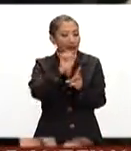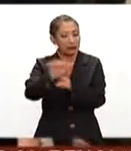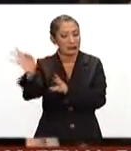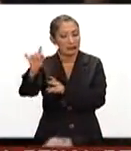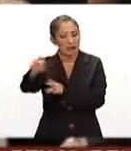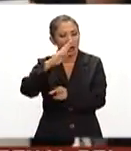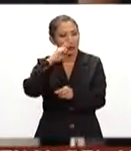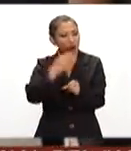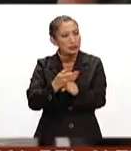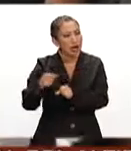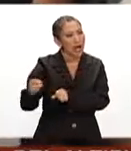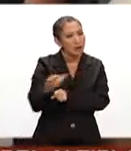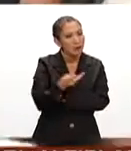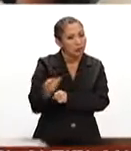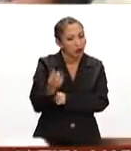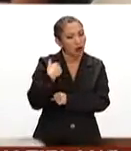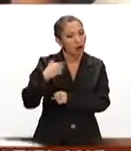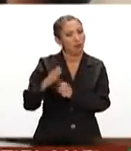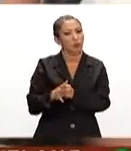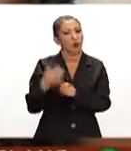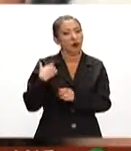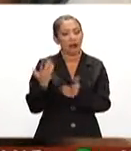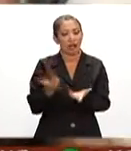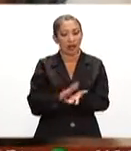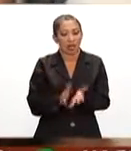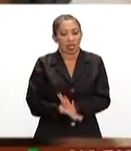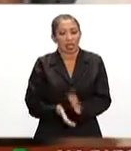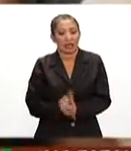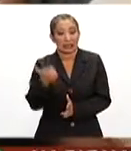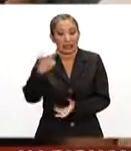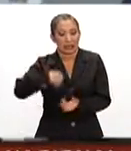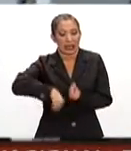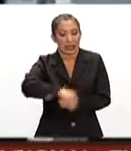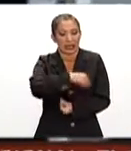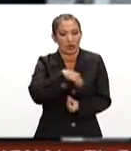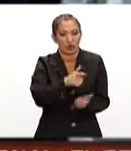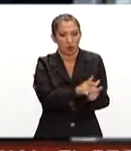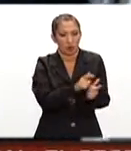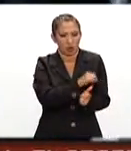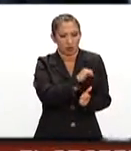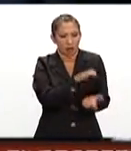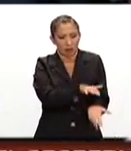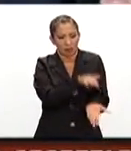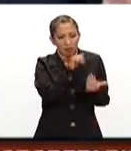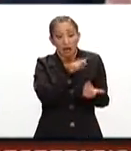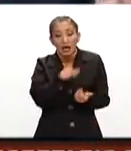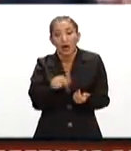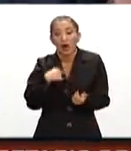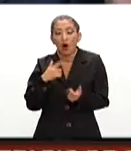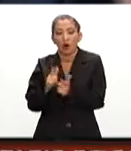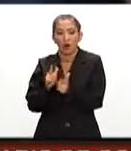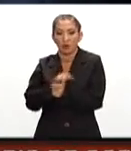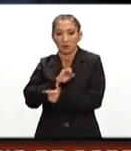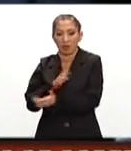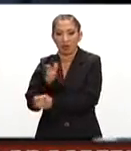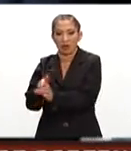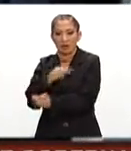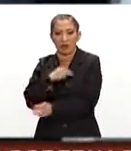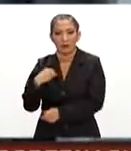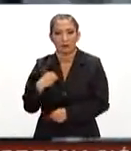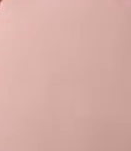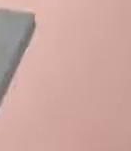su probable responsabilidad en los delitos de operaciones con recursos de procedencia ilícita y delincuencia